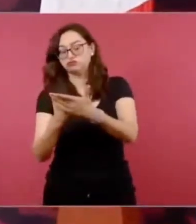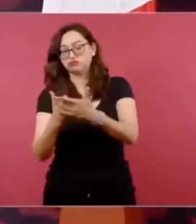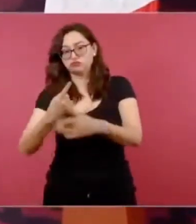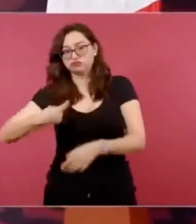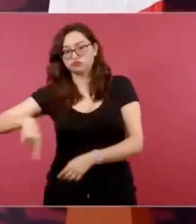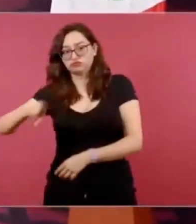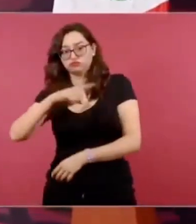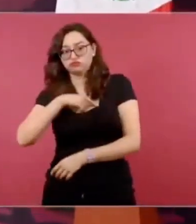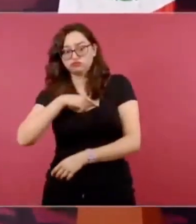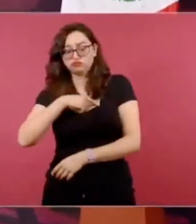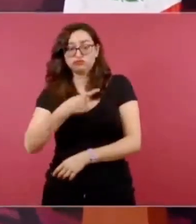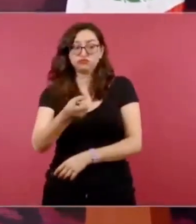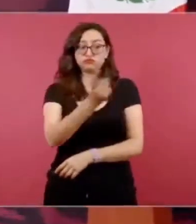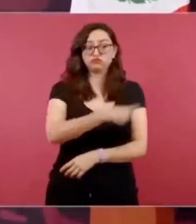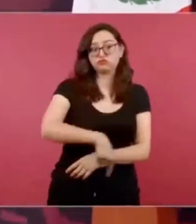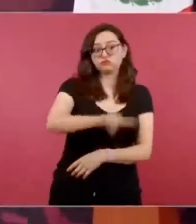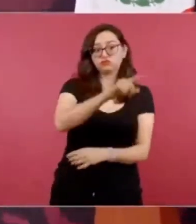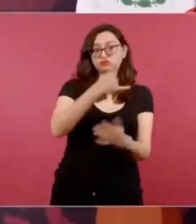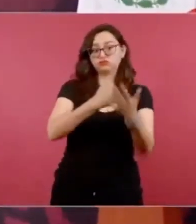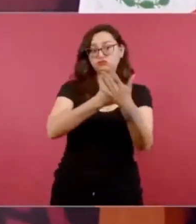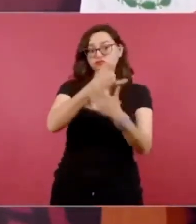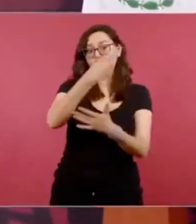ninguna novedad.